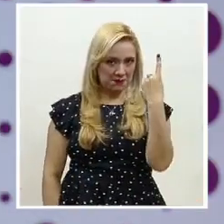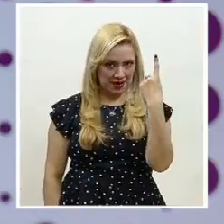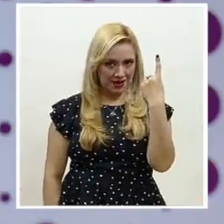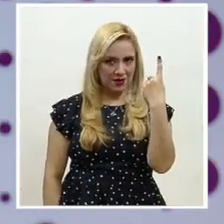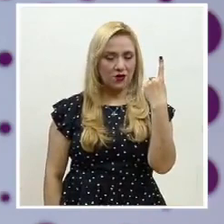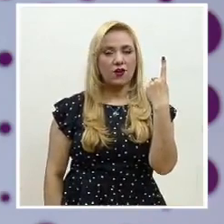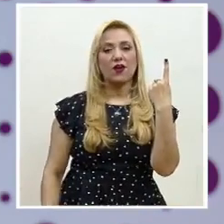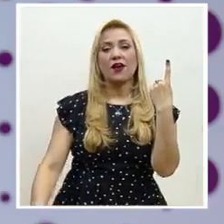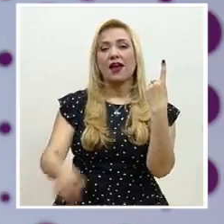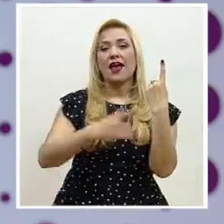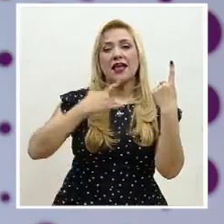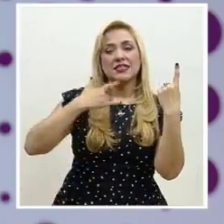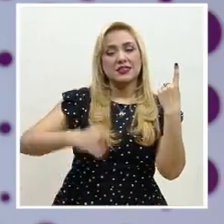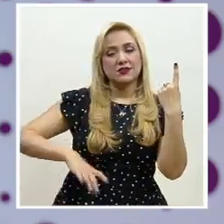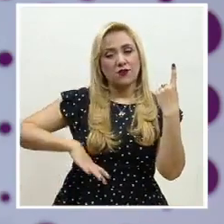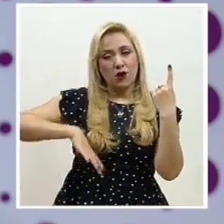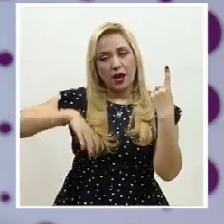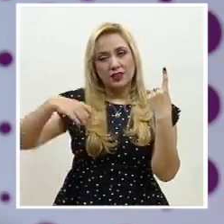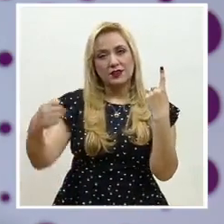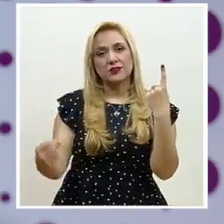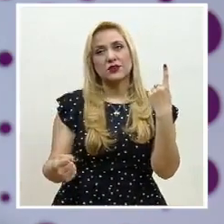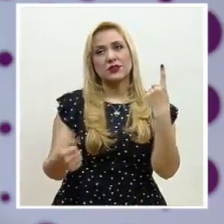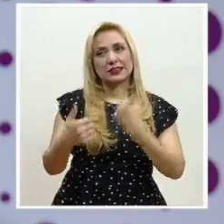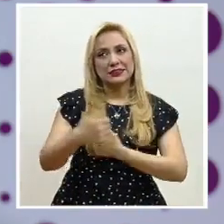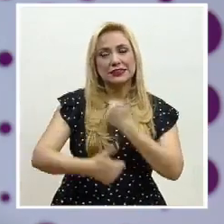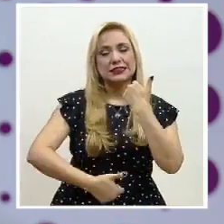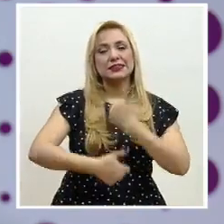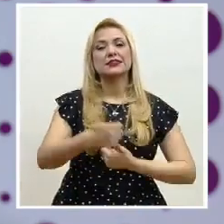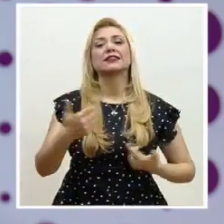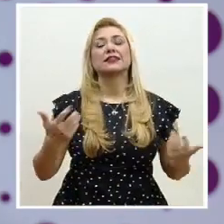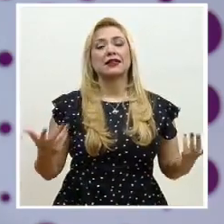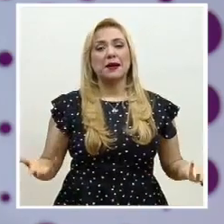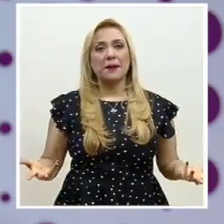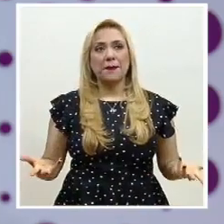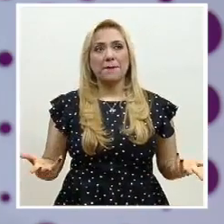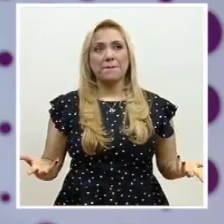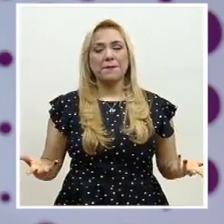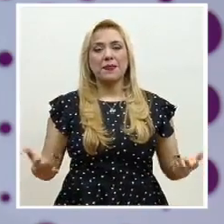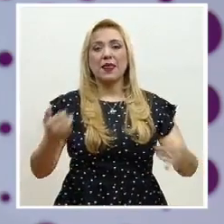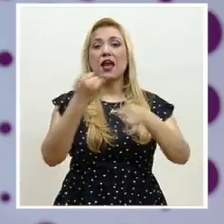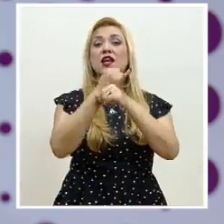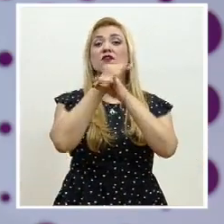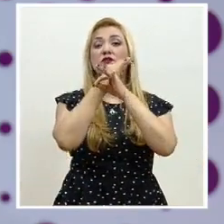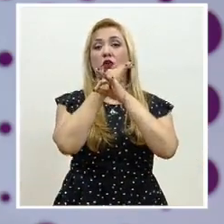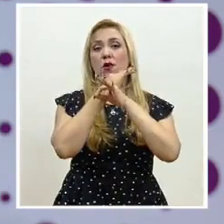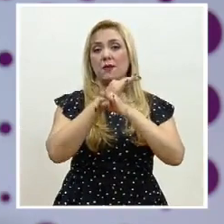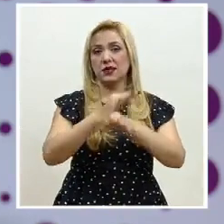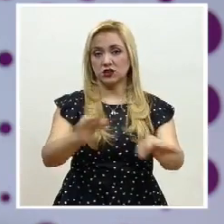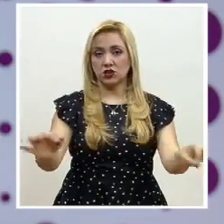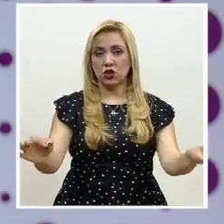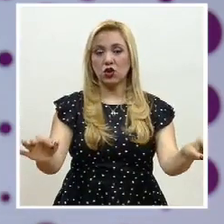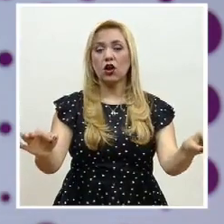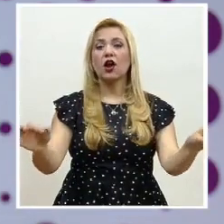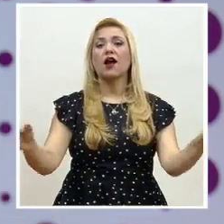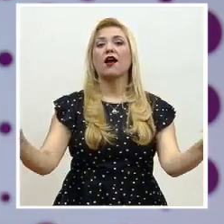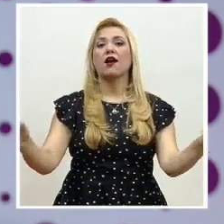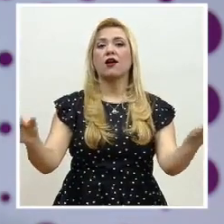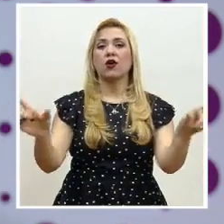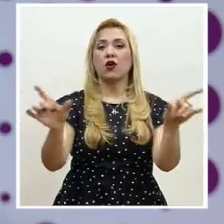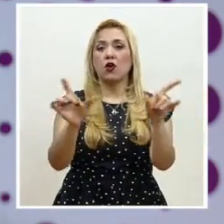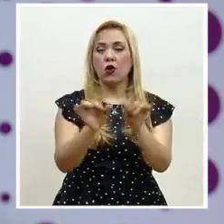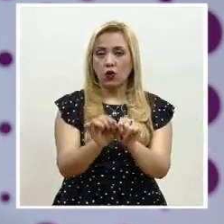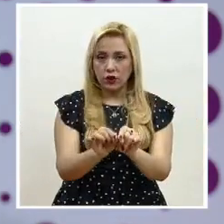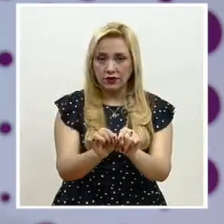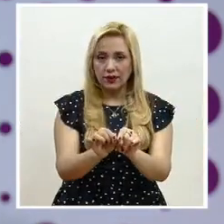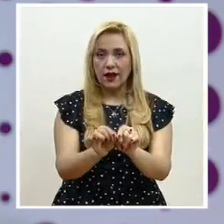primer esfuerzo que se ha intentado es la información necesaria, concisa y comprendible, más